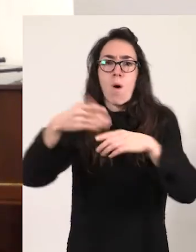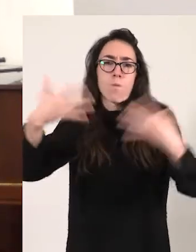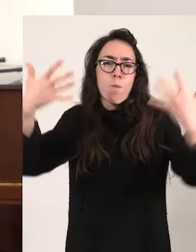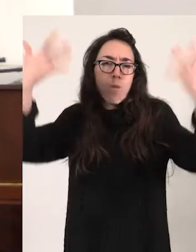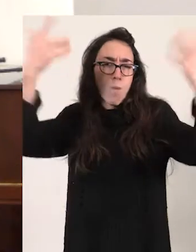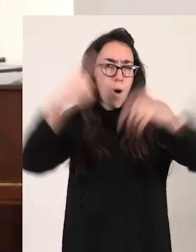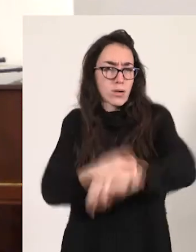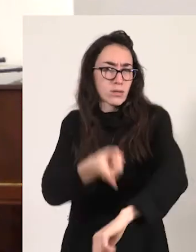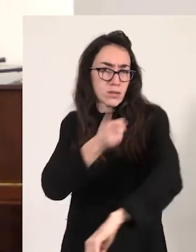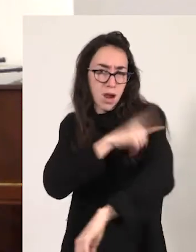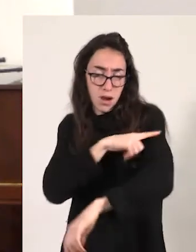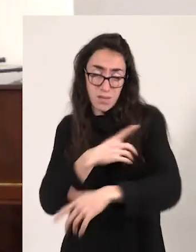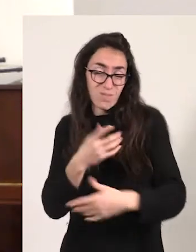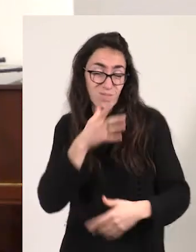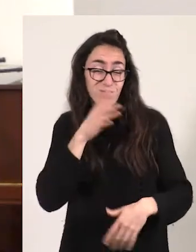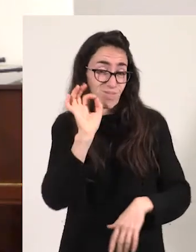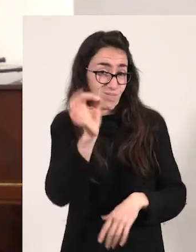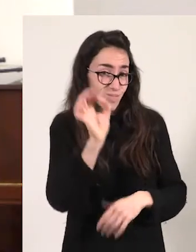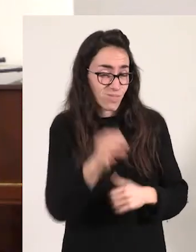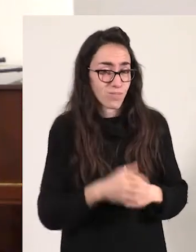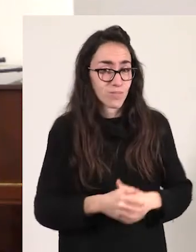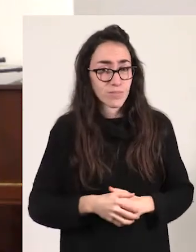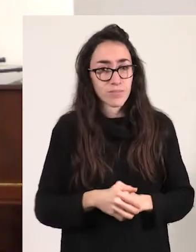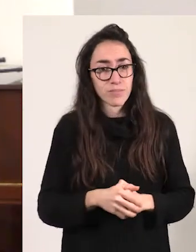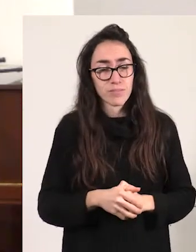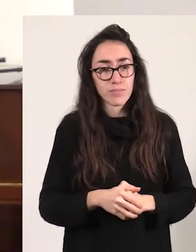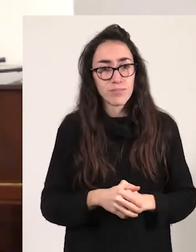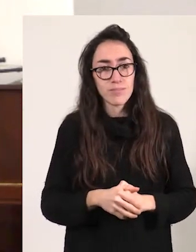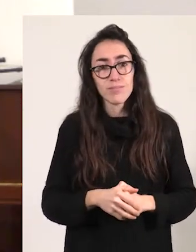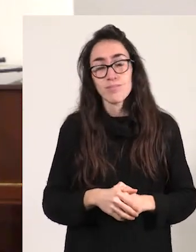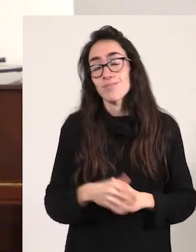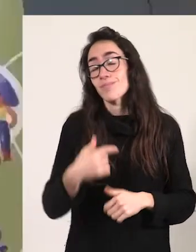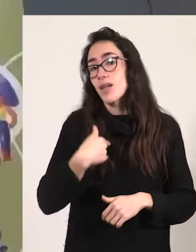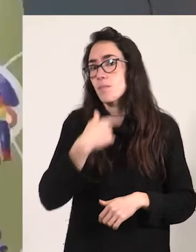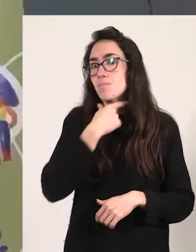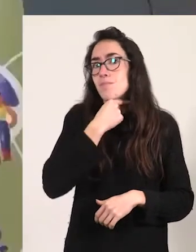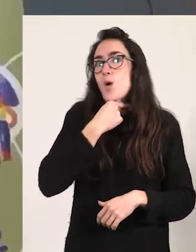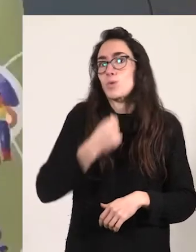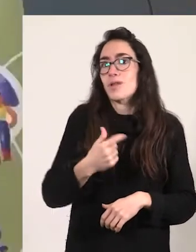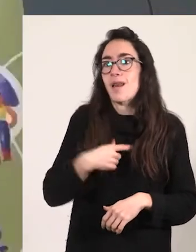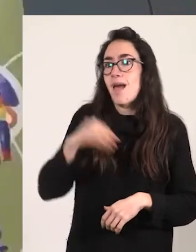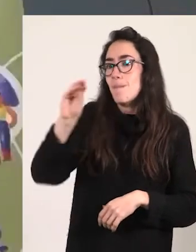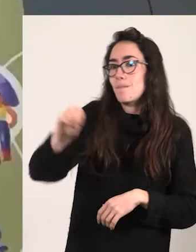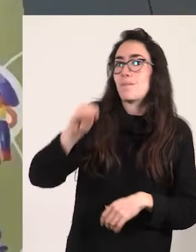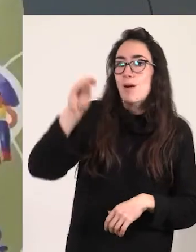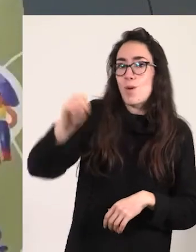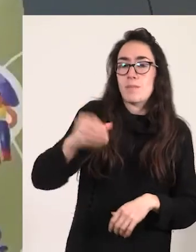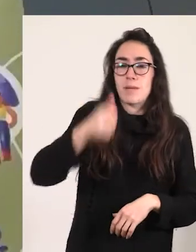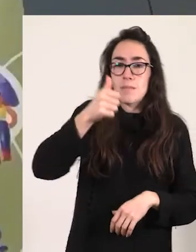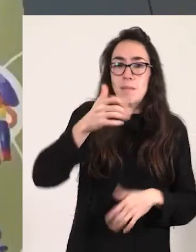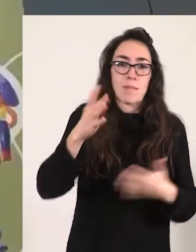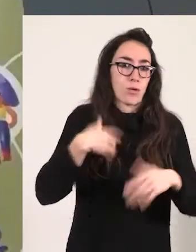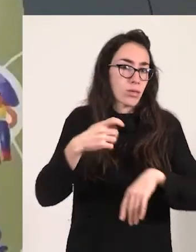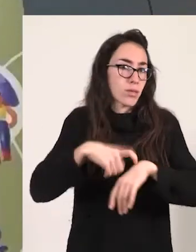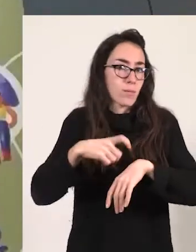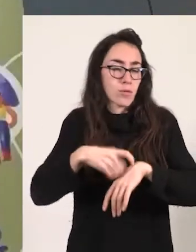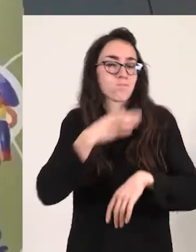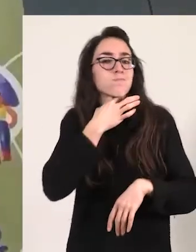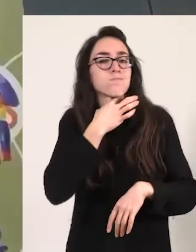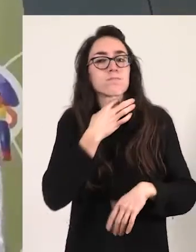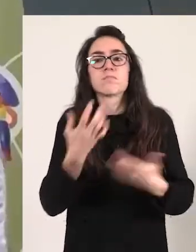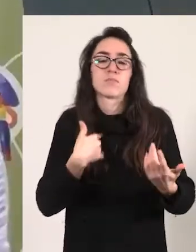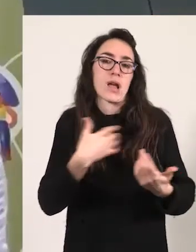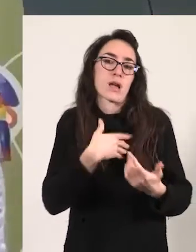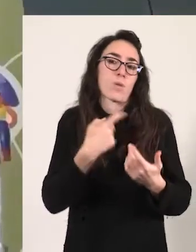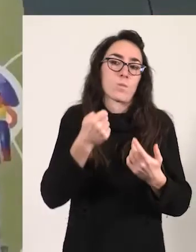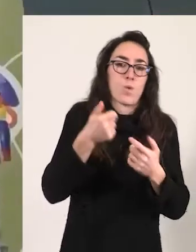se exacerban, eso es lo que está sucediendo ahora mismo, por desgracia, sí. Bueno, me gustaría seguir haciendo preguntas, pero bueno, el tiempo